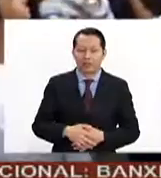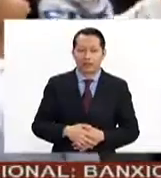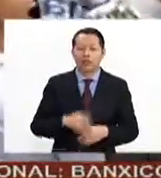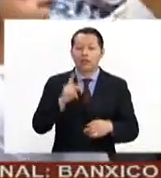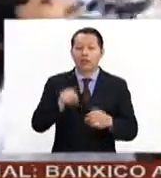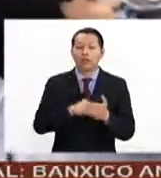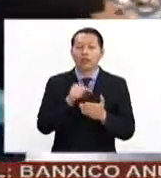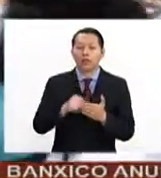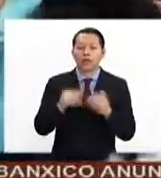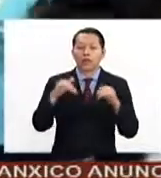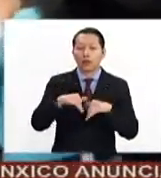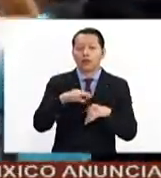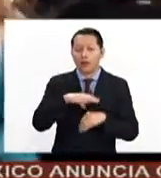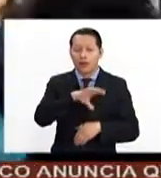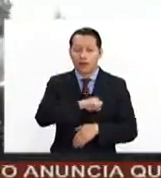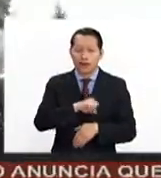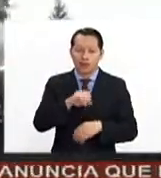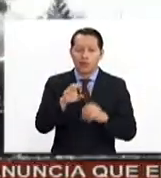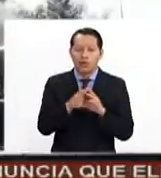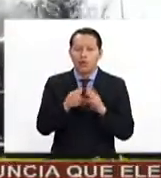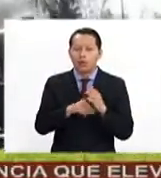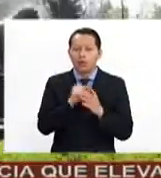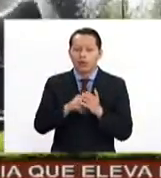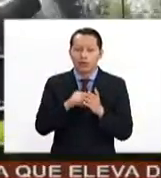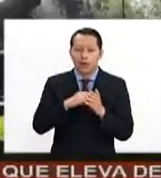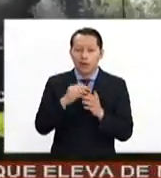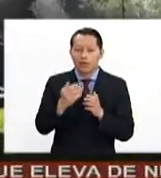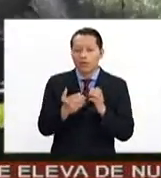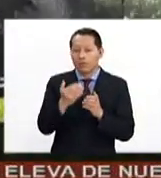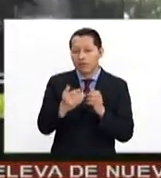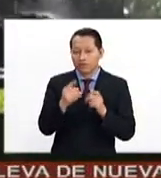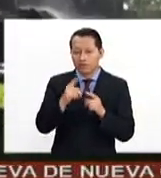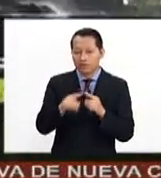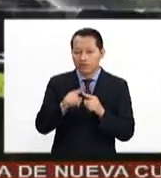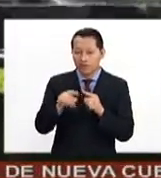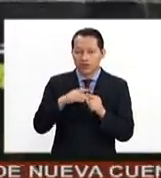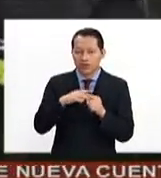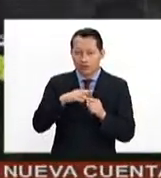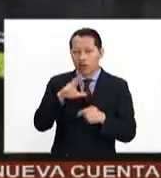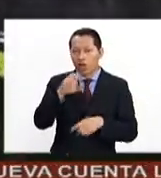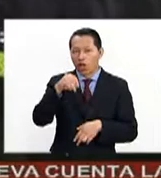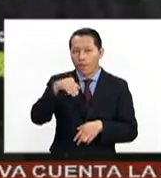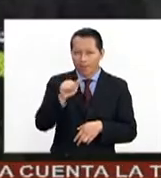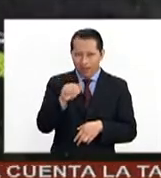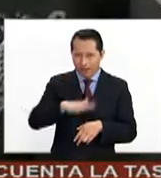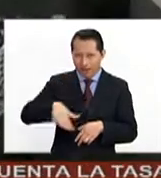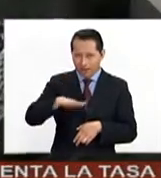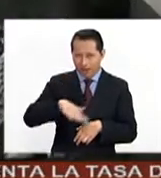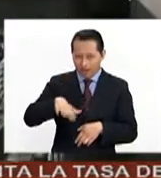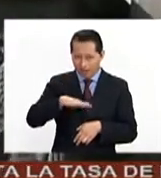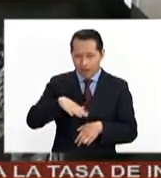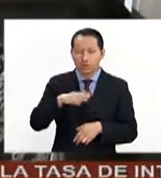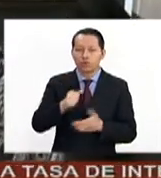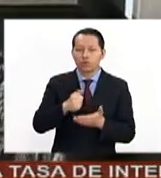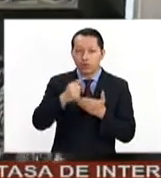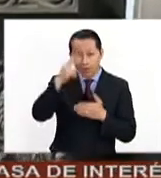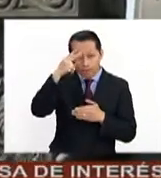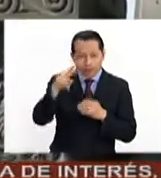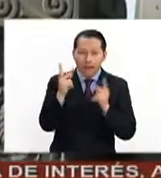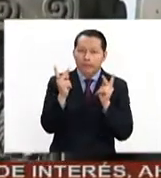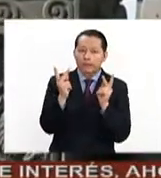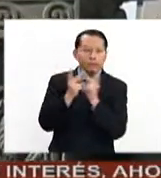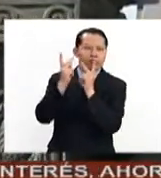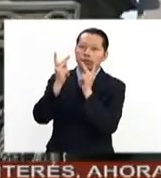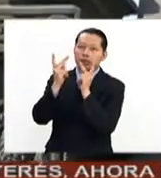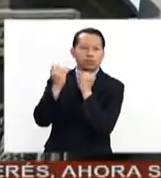de encuentro para aficionados pamboleros, la Fuente de Cibeles, ubicada en la colonia Roma de la Ciudad de México, es una réplica exacta de